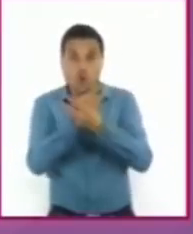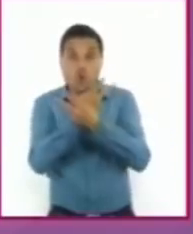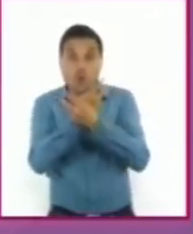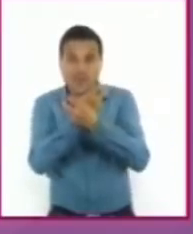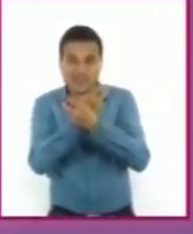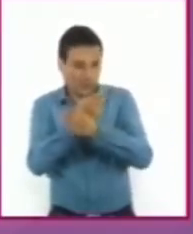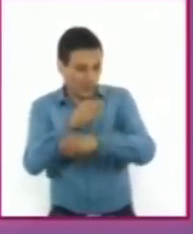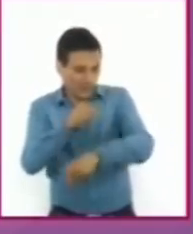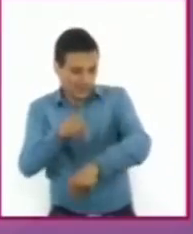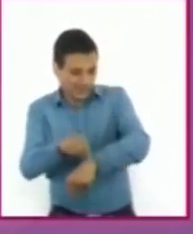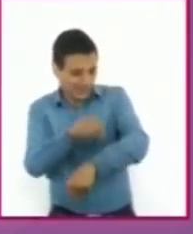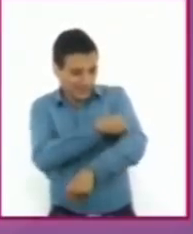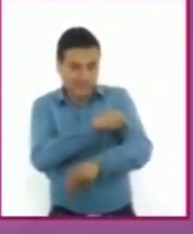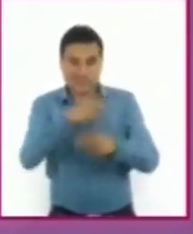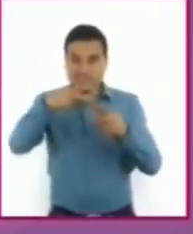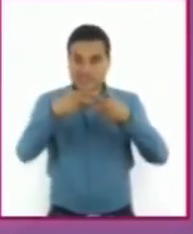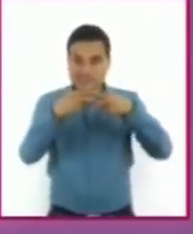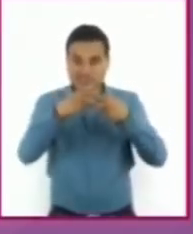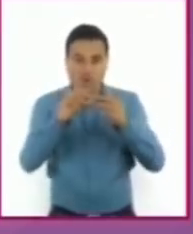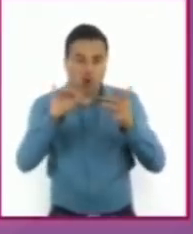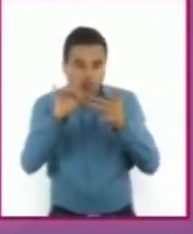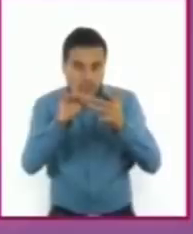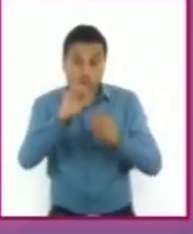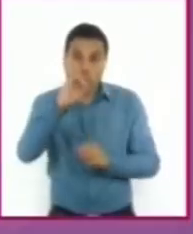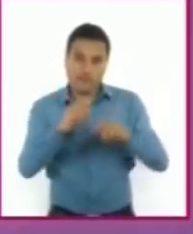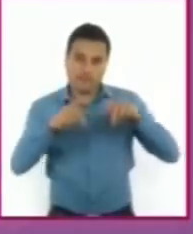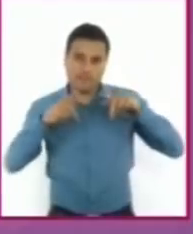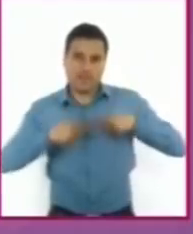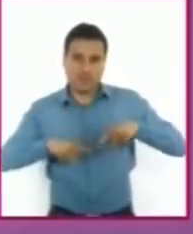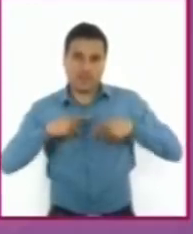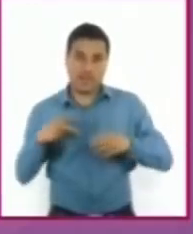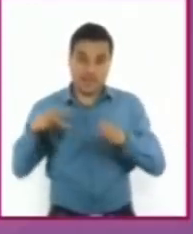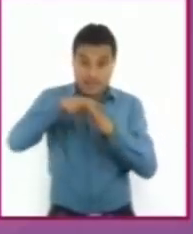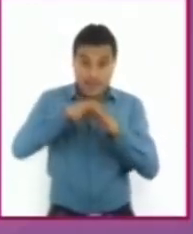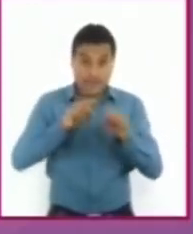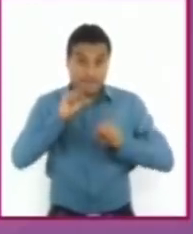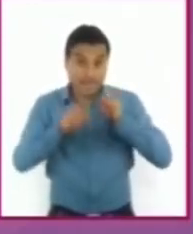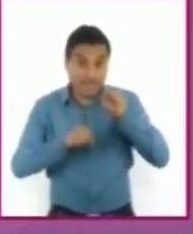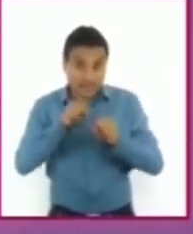humano, un ciclista pedaleando su bicicleta.